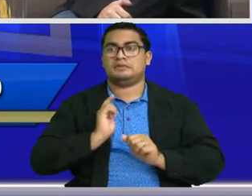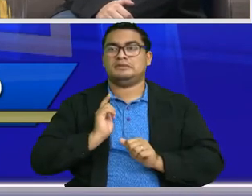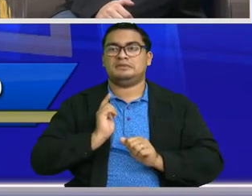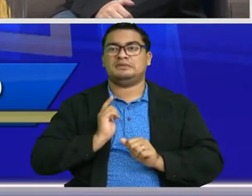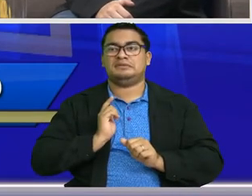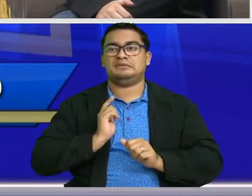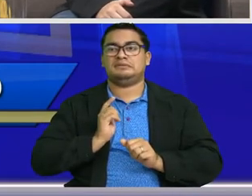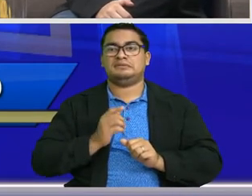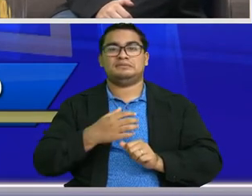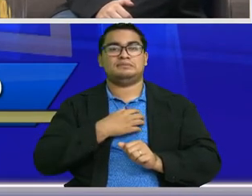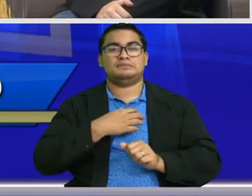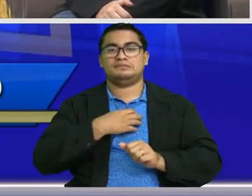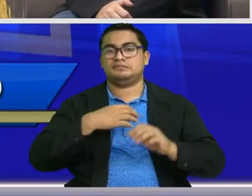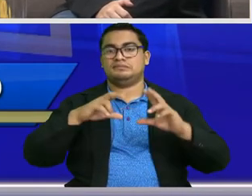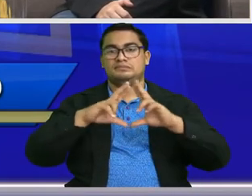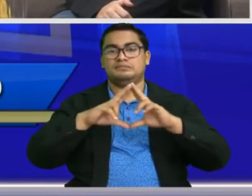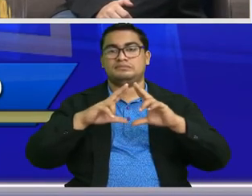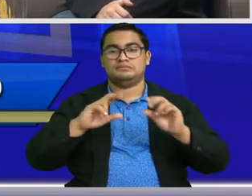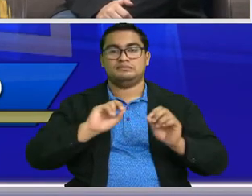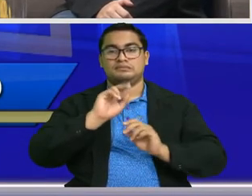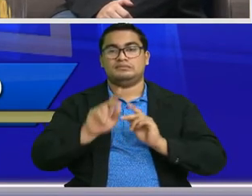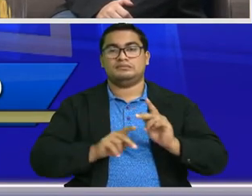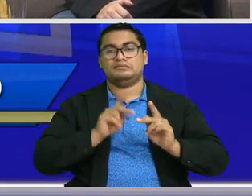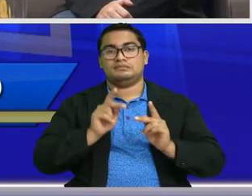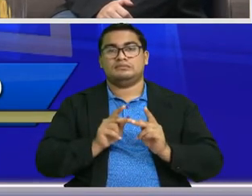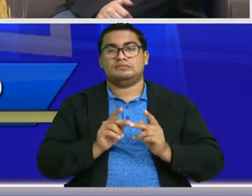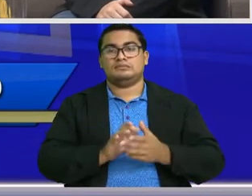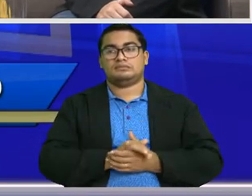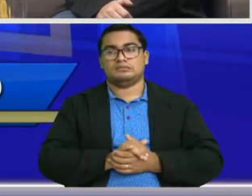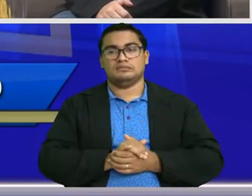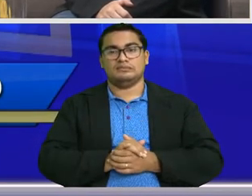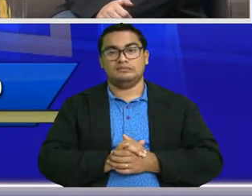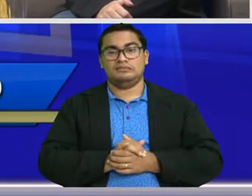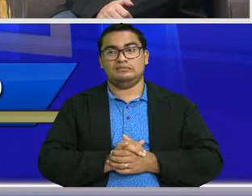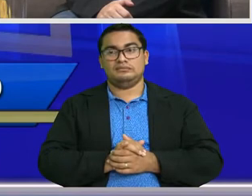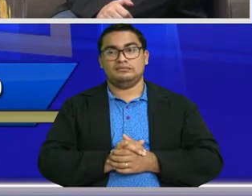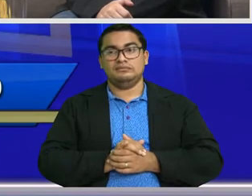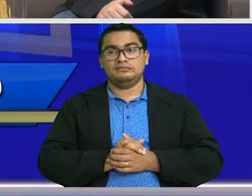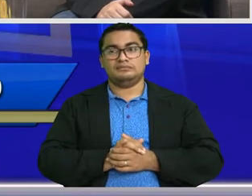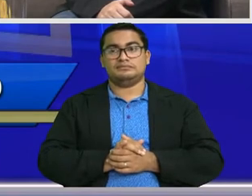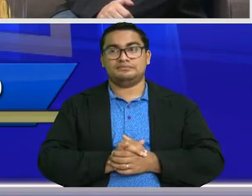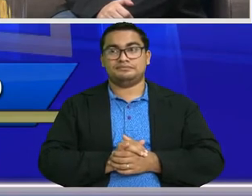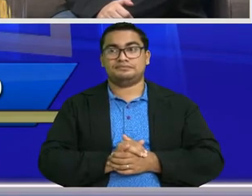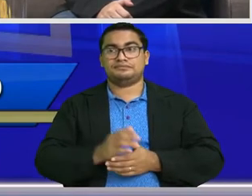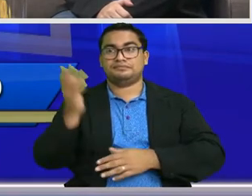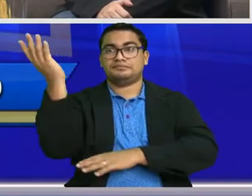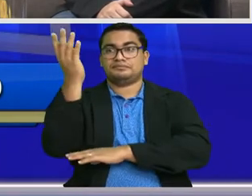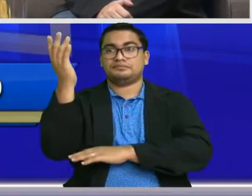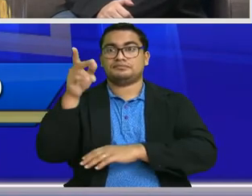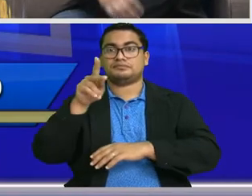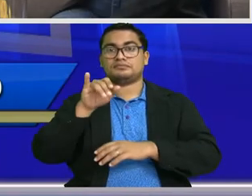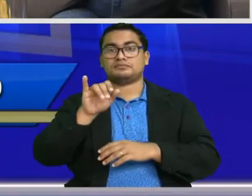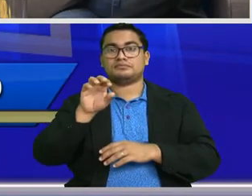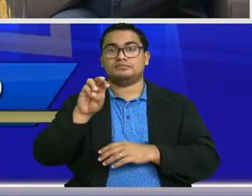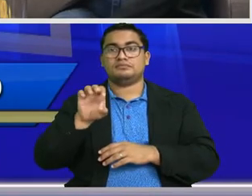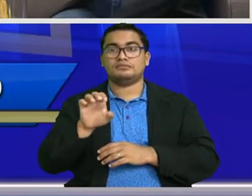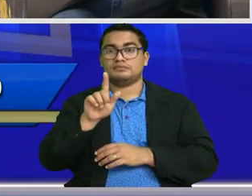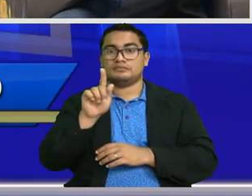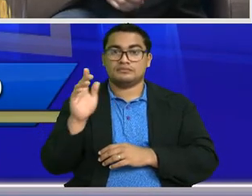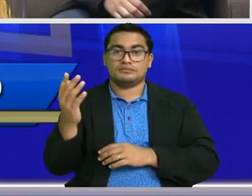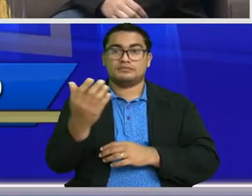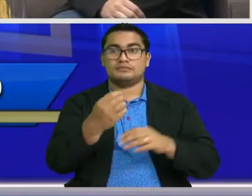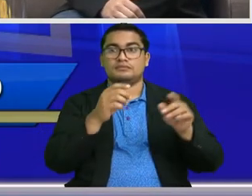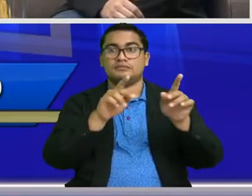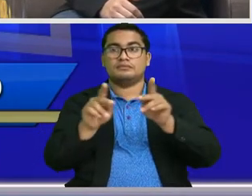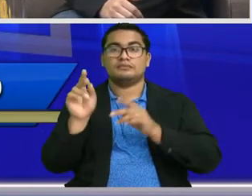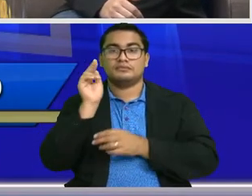producto 100% nicaragüense y de calidad. Dentro de lo que es la Expo Pyme, para todas las personas que nos están